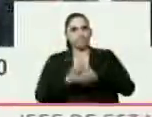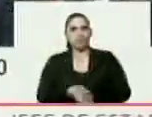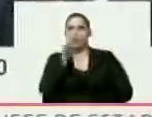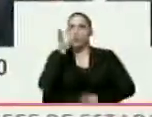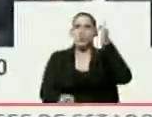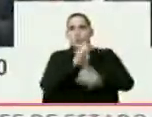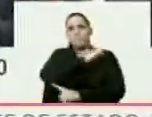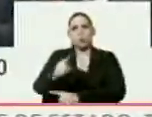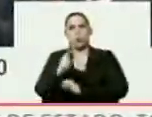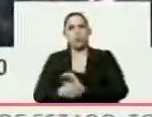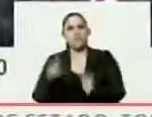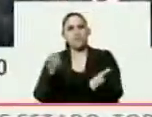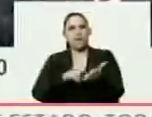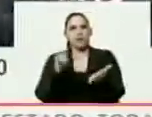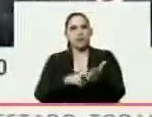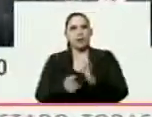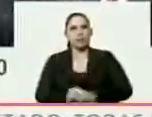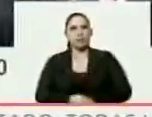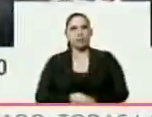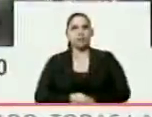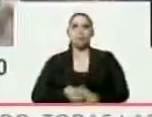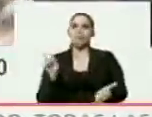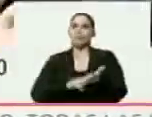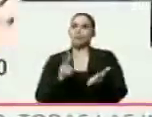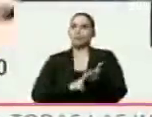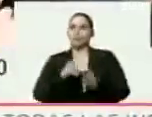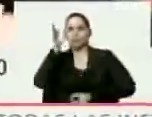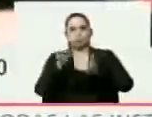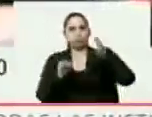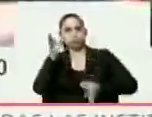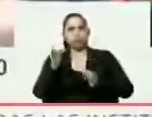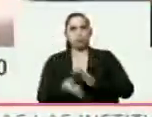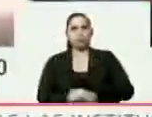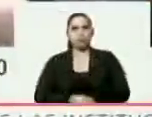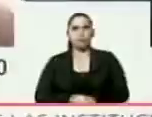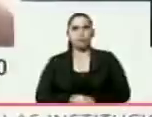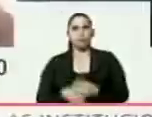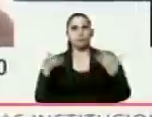Justicia, verdad, verdad y justicia.